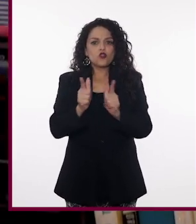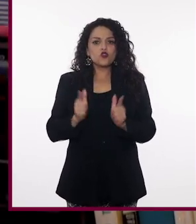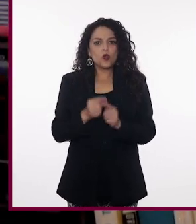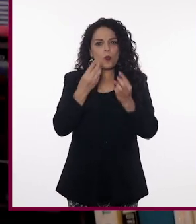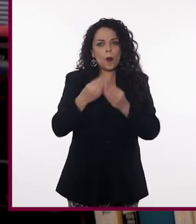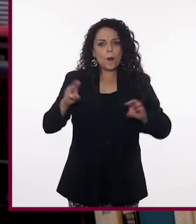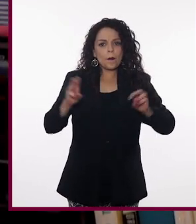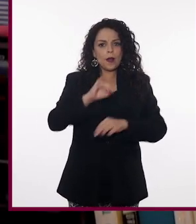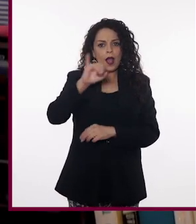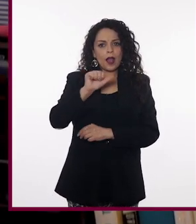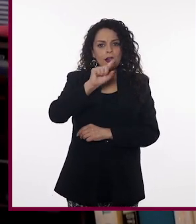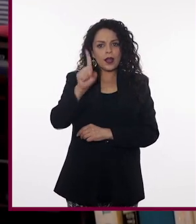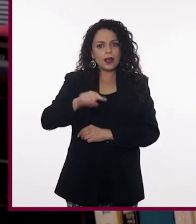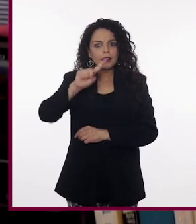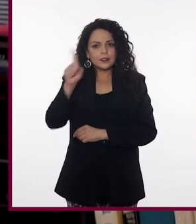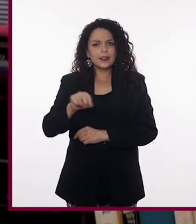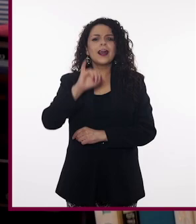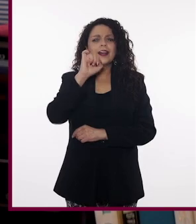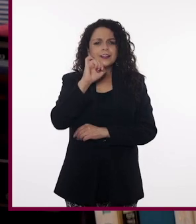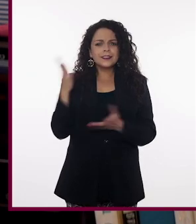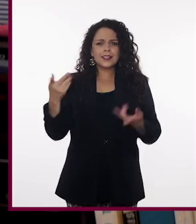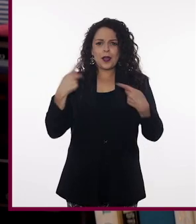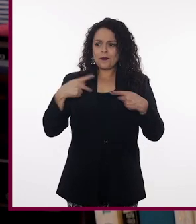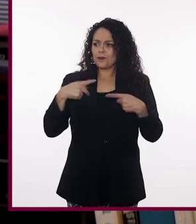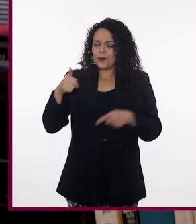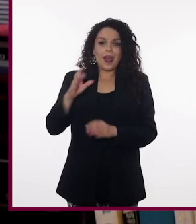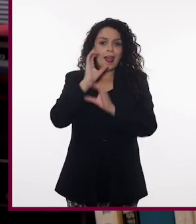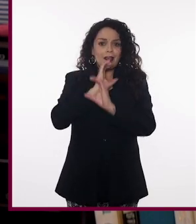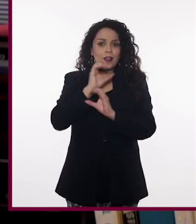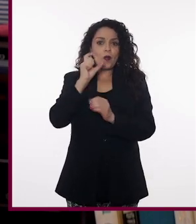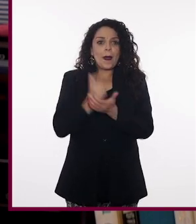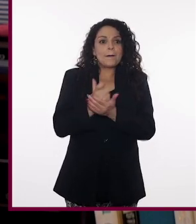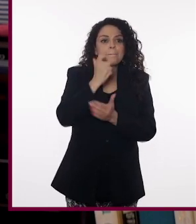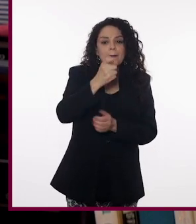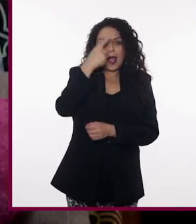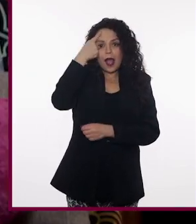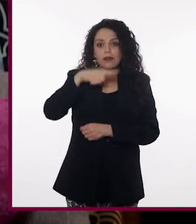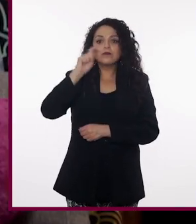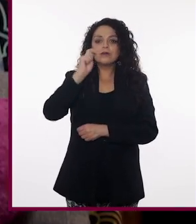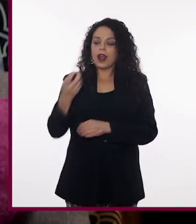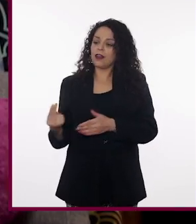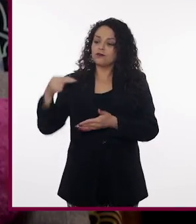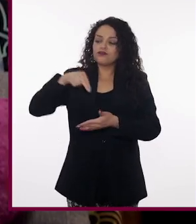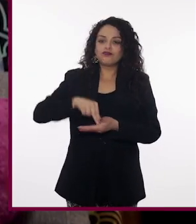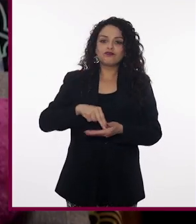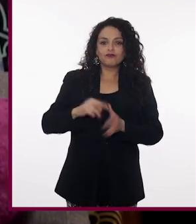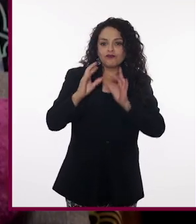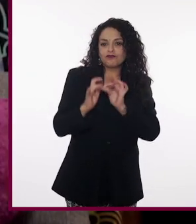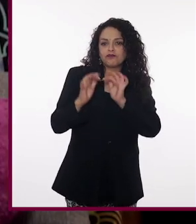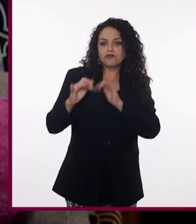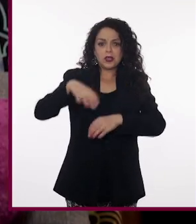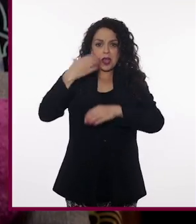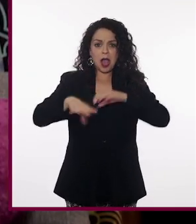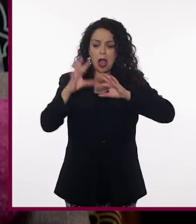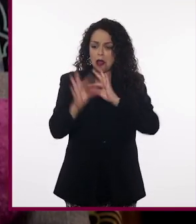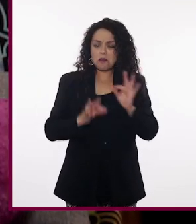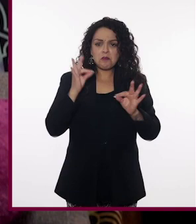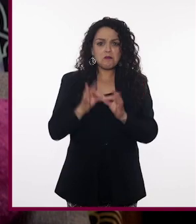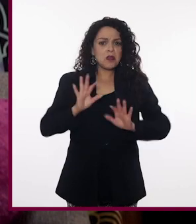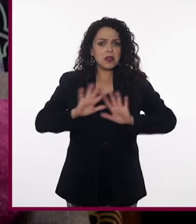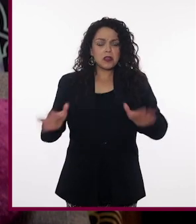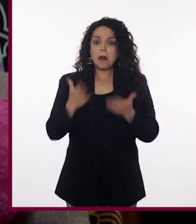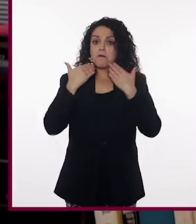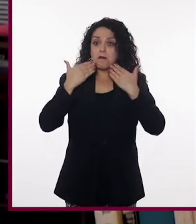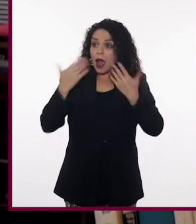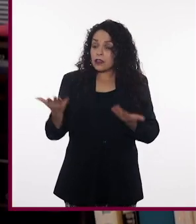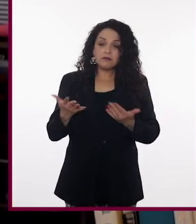Sí, al típico palomazo que se avientan las bandas cuando se les paga por su presentación. Terminan y listo, se acaba, no hay